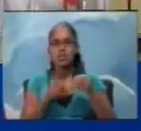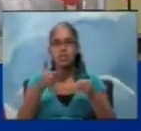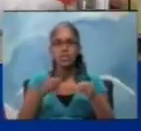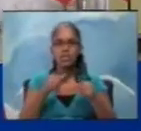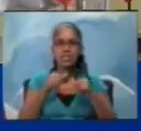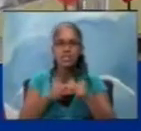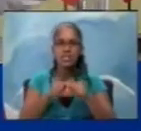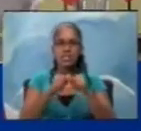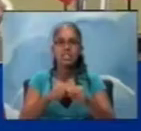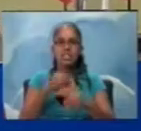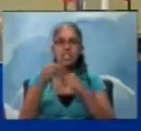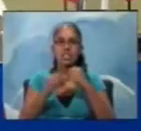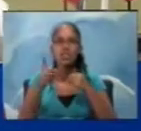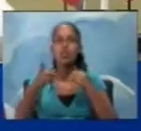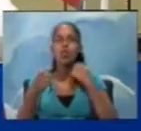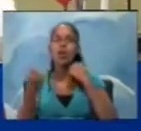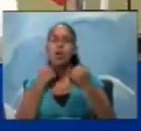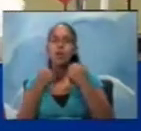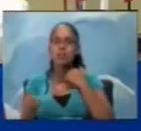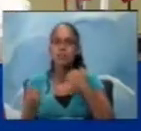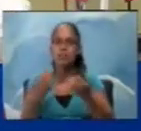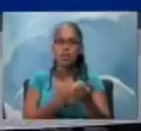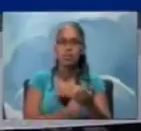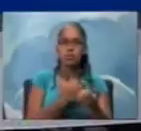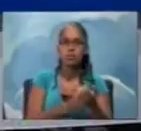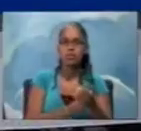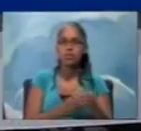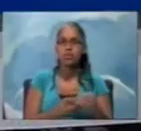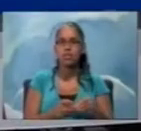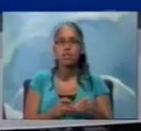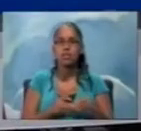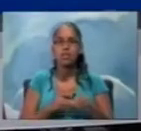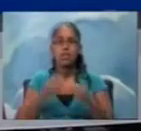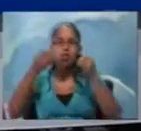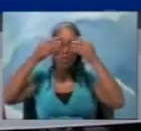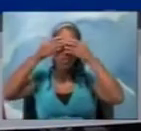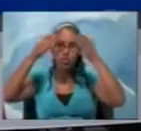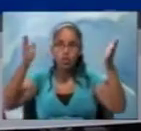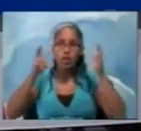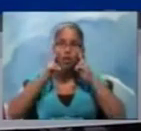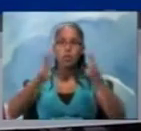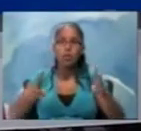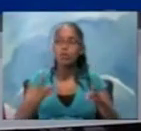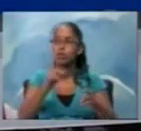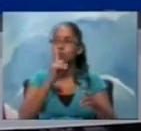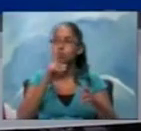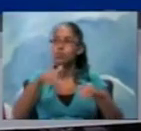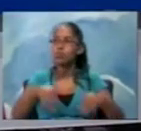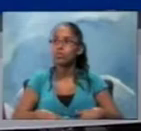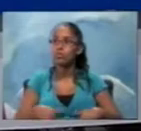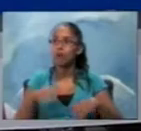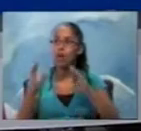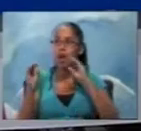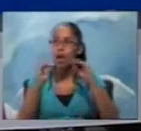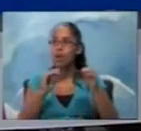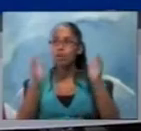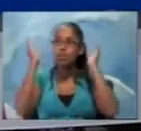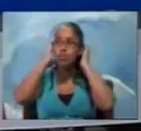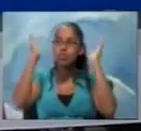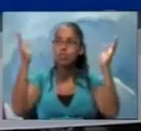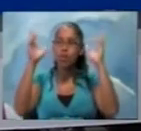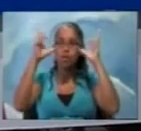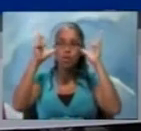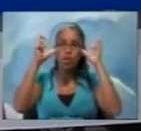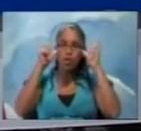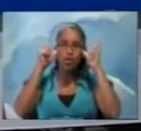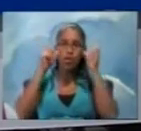sigue haciendo en los enfermos, hermano Levi? Los ciegos ven, los mudos hablan, los sordos oyen. Tres.